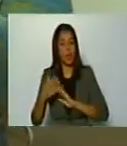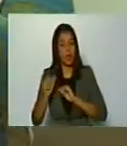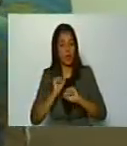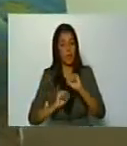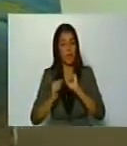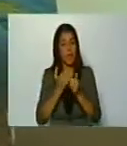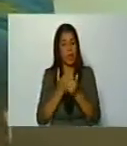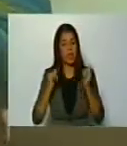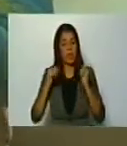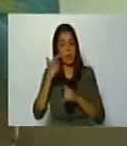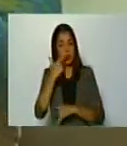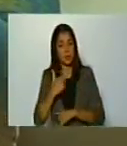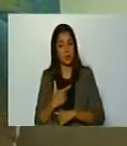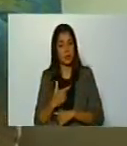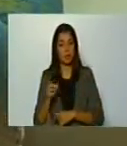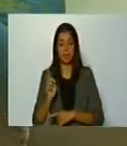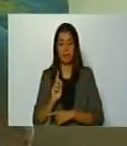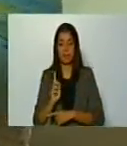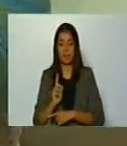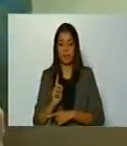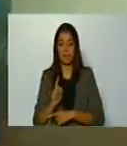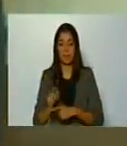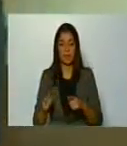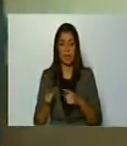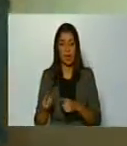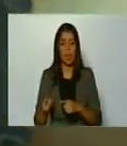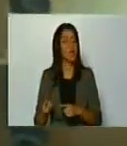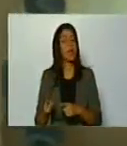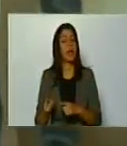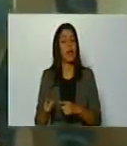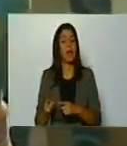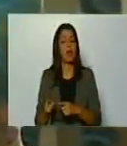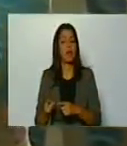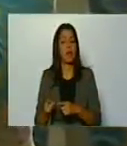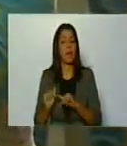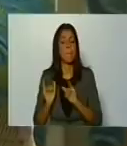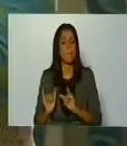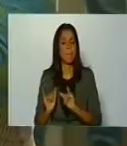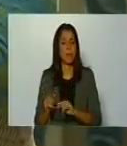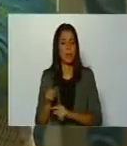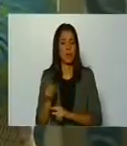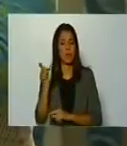independencia, sino que además se comportó